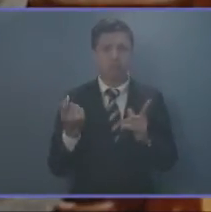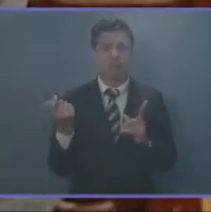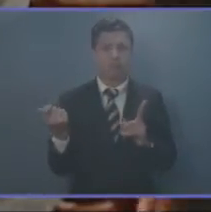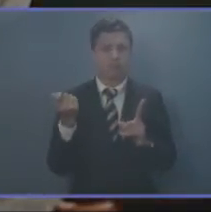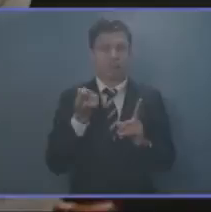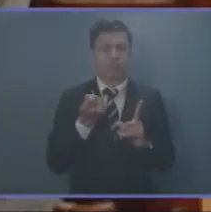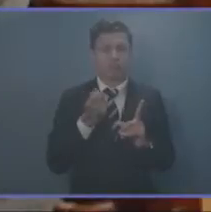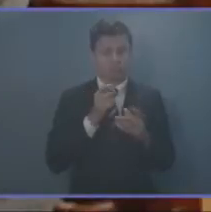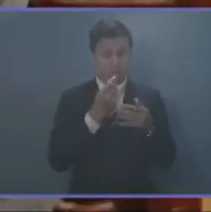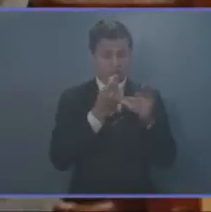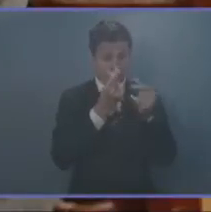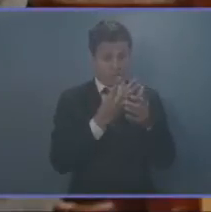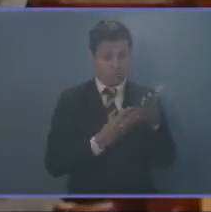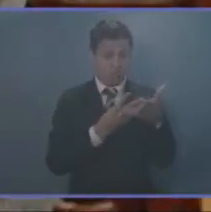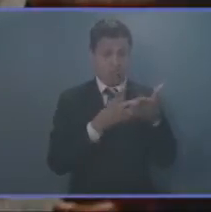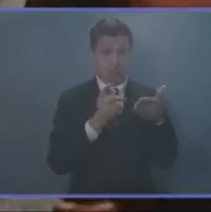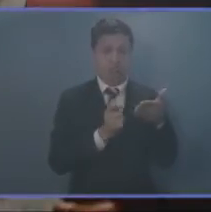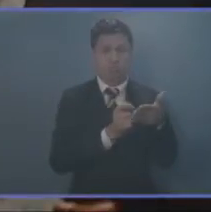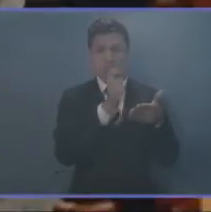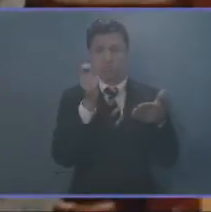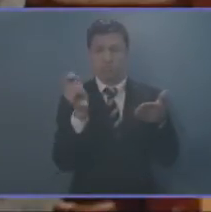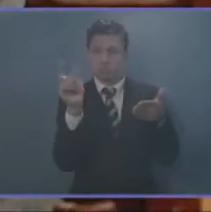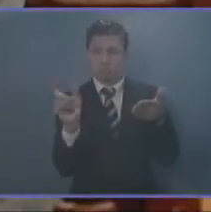institución el monto de